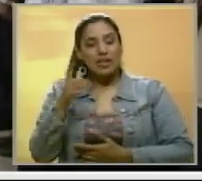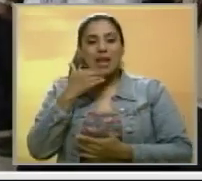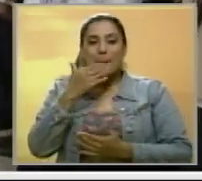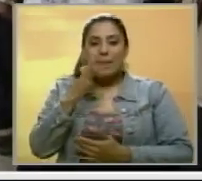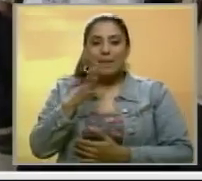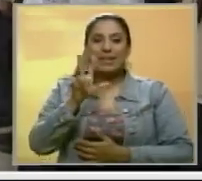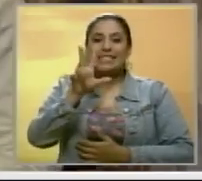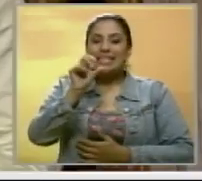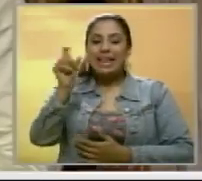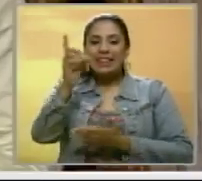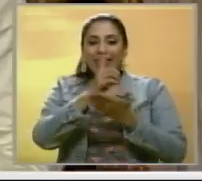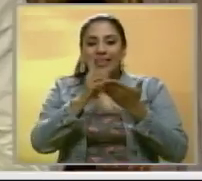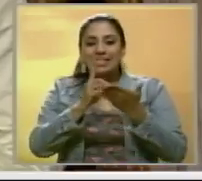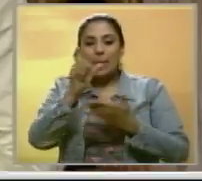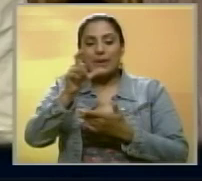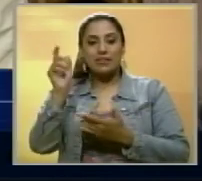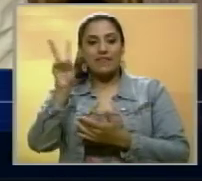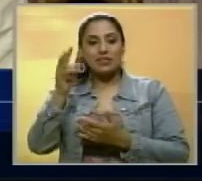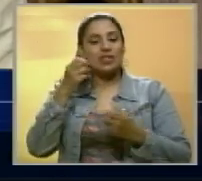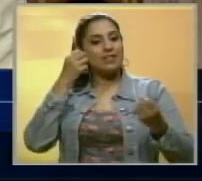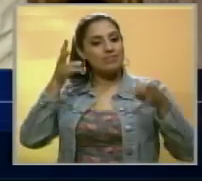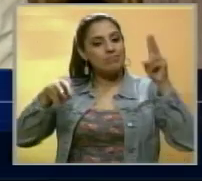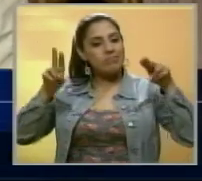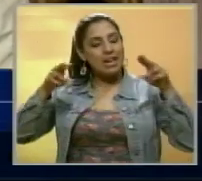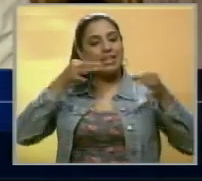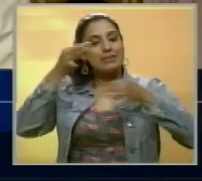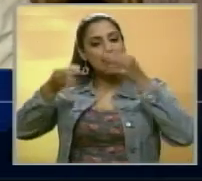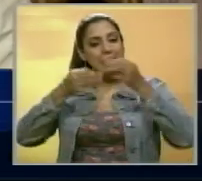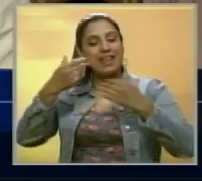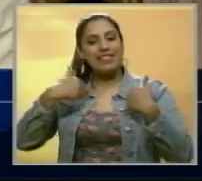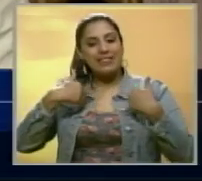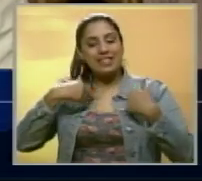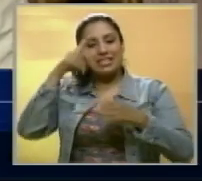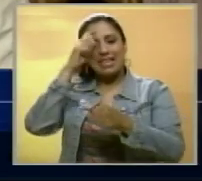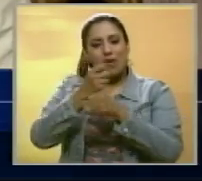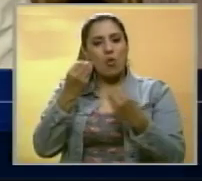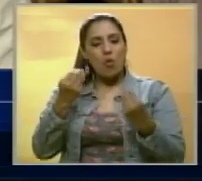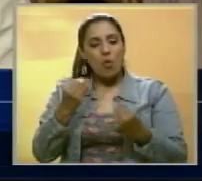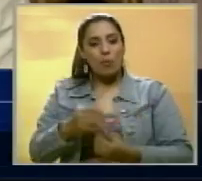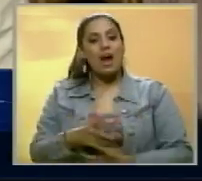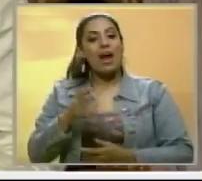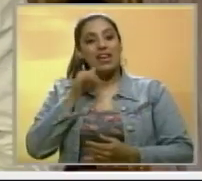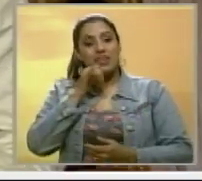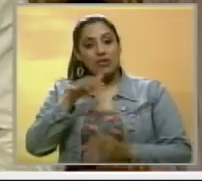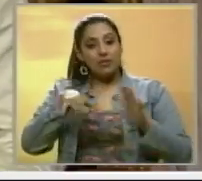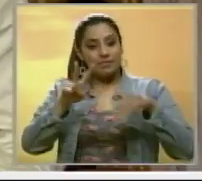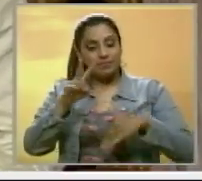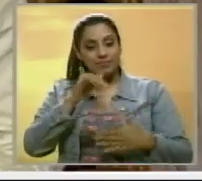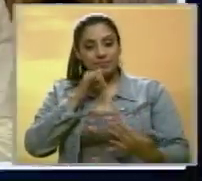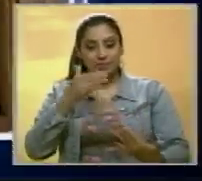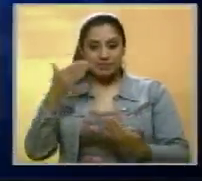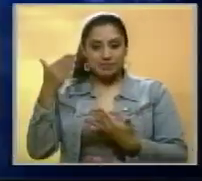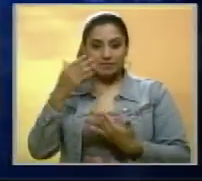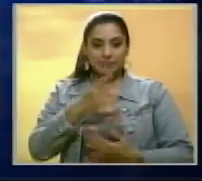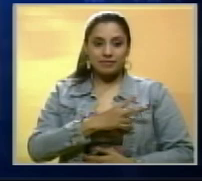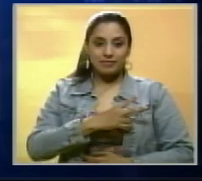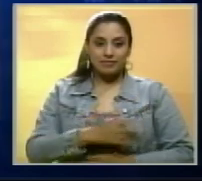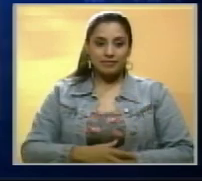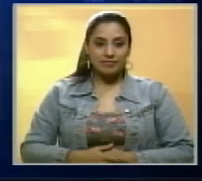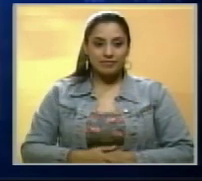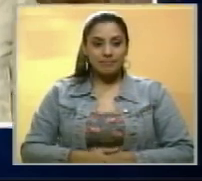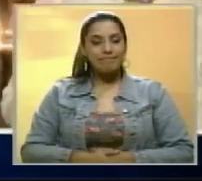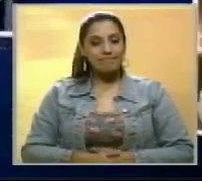menos 30 diseñadores venezolanos que expondrán las dificultades que tienen para trabajar. Con esta información retornamos con ustedes a los